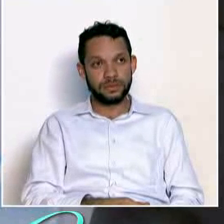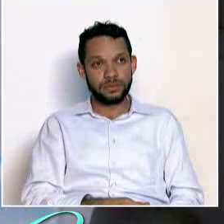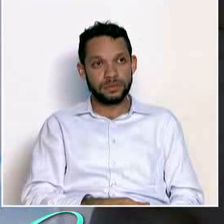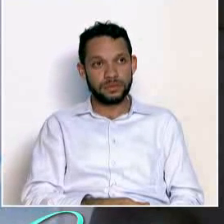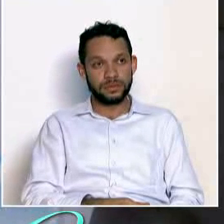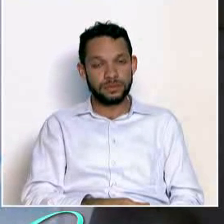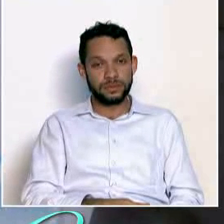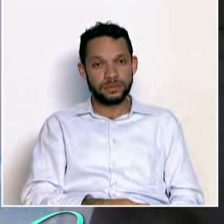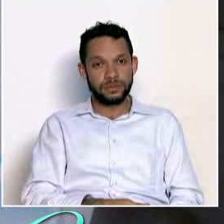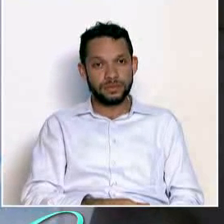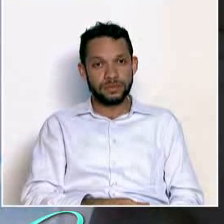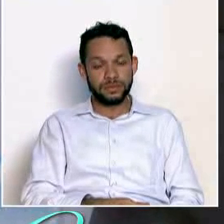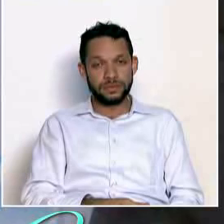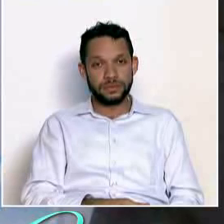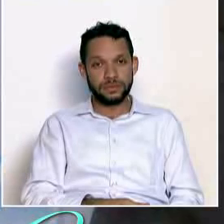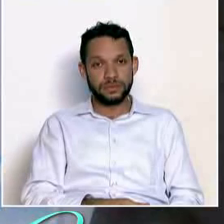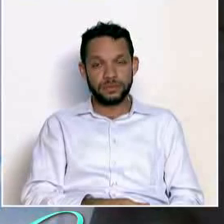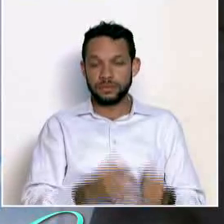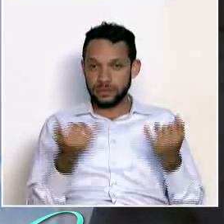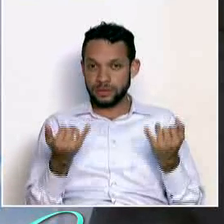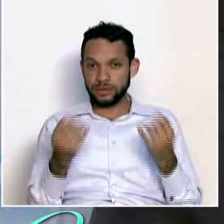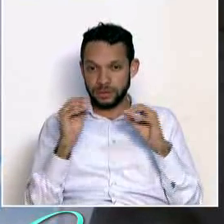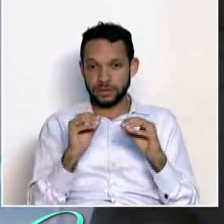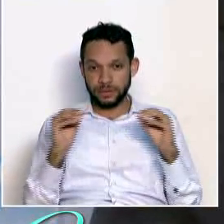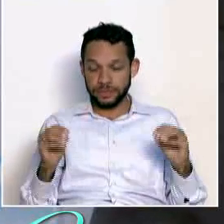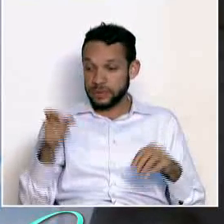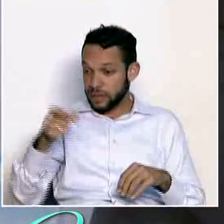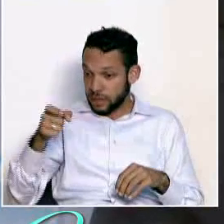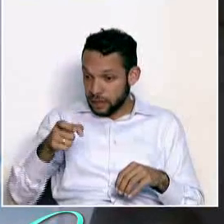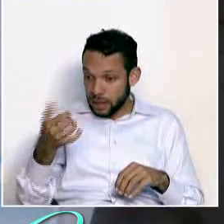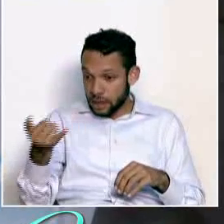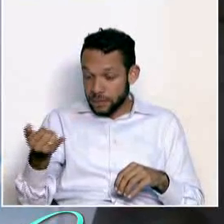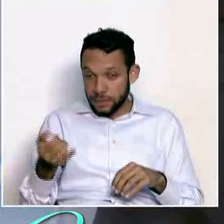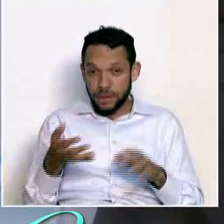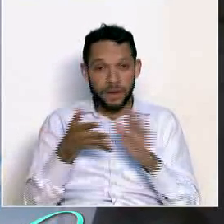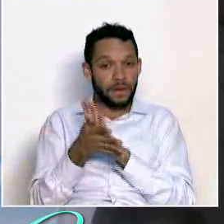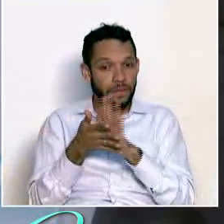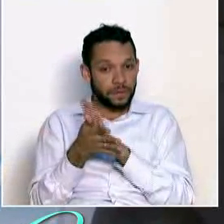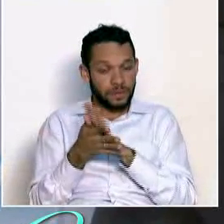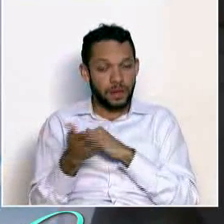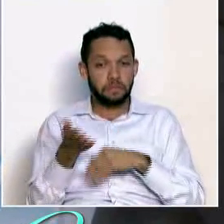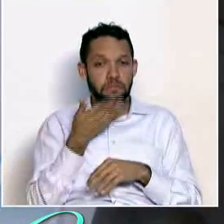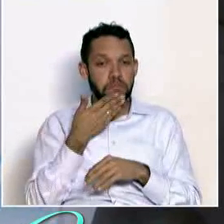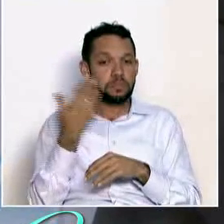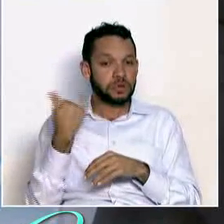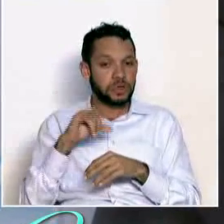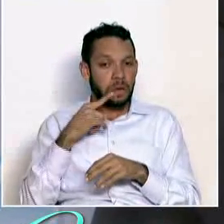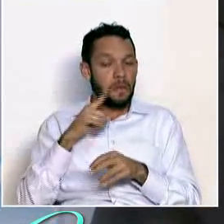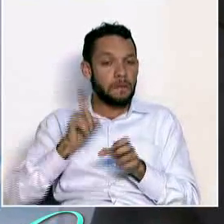Un momento negativo. Bien, no es necesario que lo evoques, ya lo has superado.